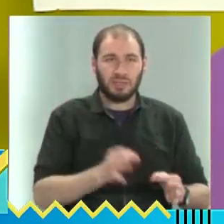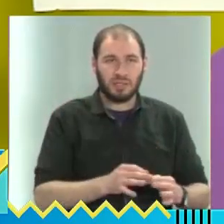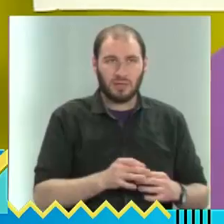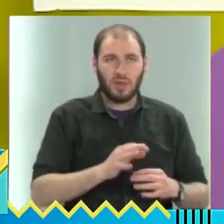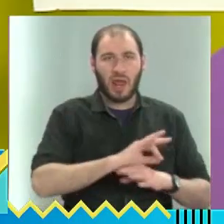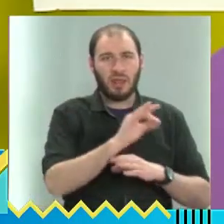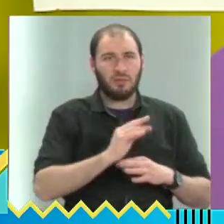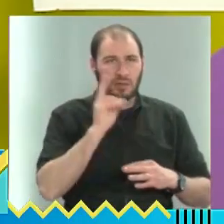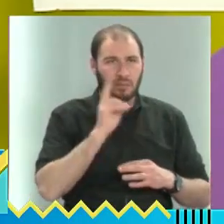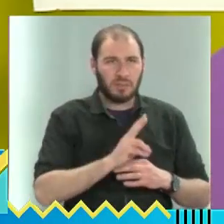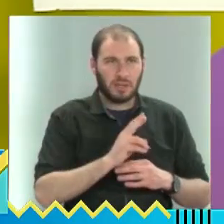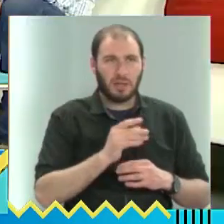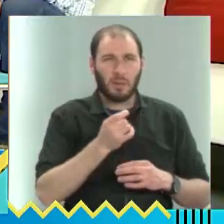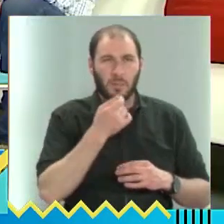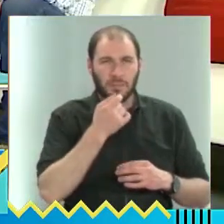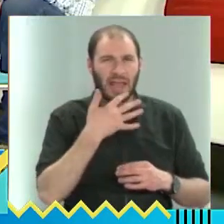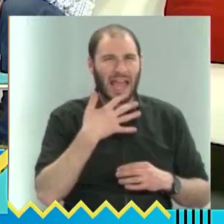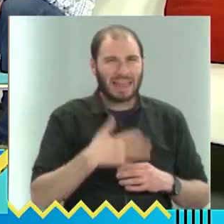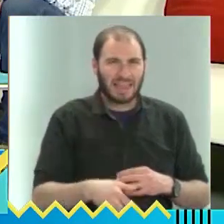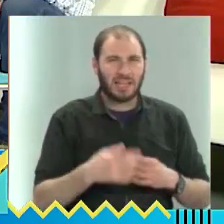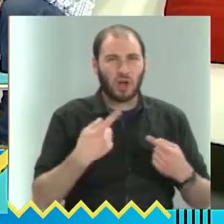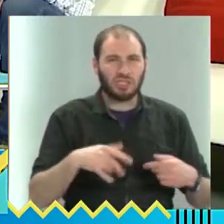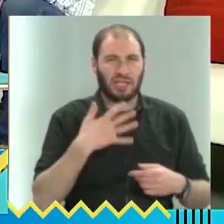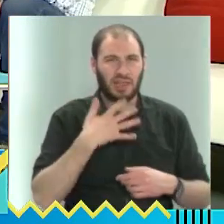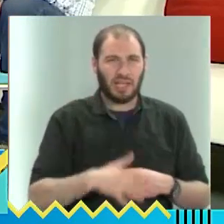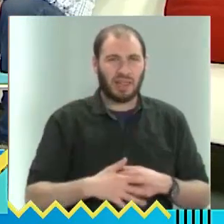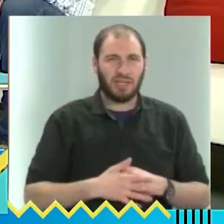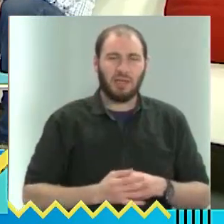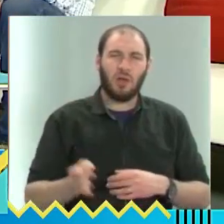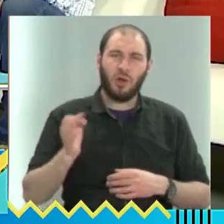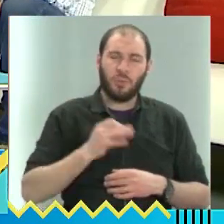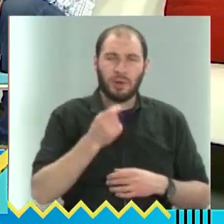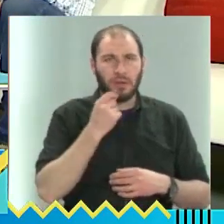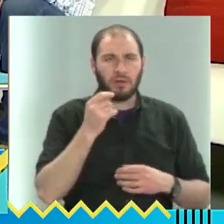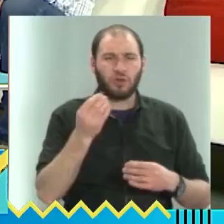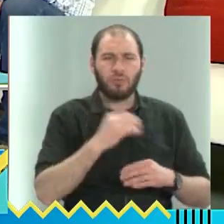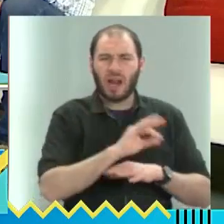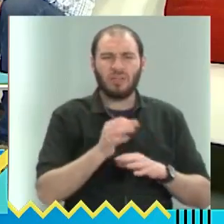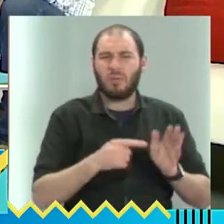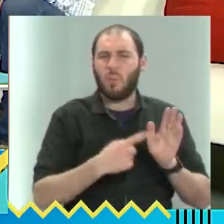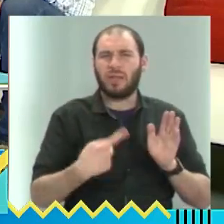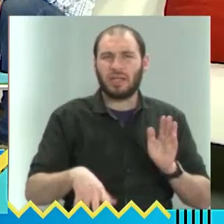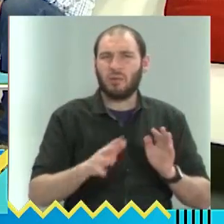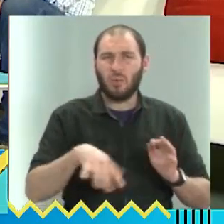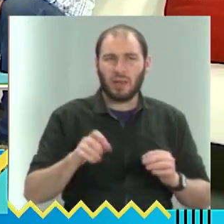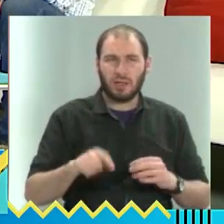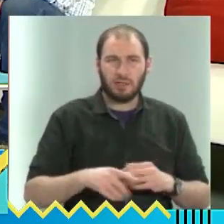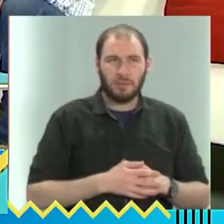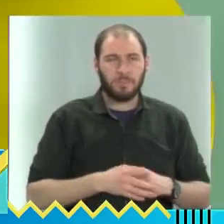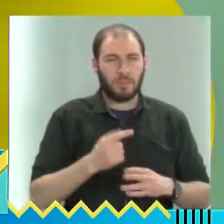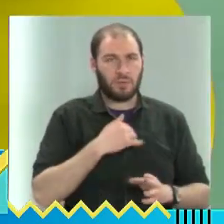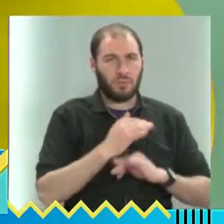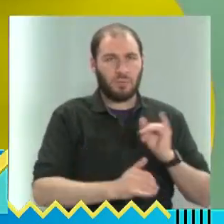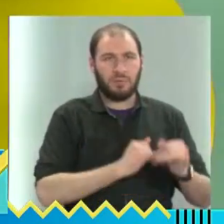su arquitectura y puede empezar a interpretar ciertas cosas, ¿no? Claro. ¿Qué se ve a través de la arquitectura de un lugar? Yo siempre